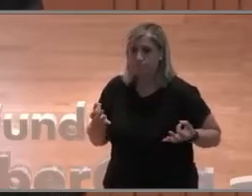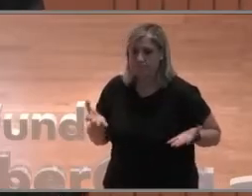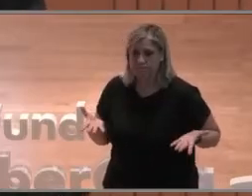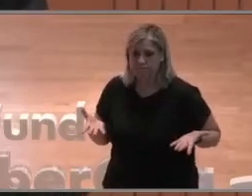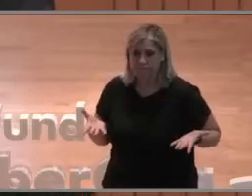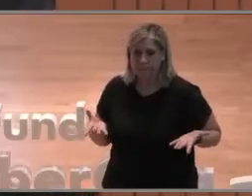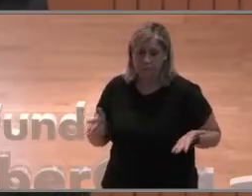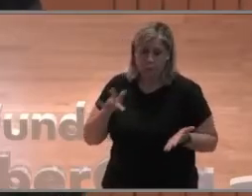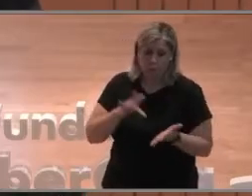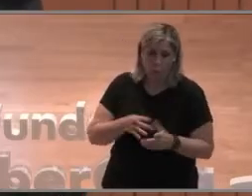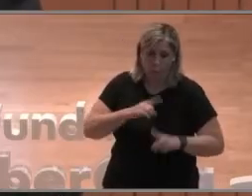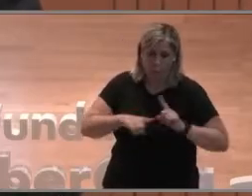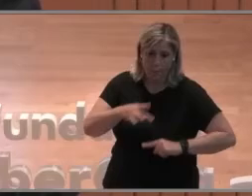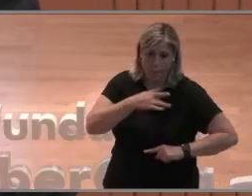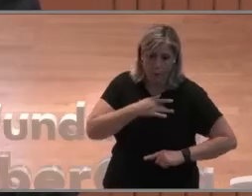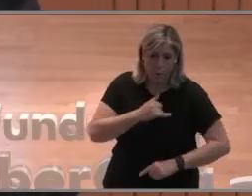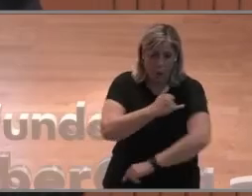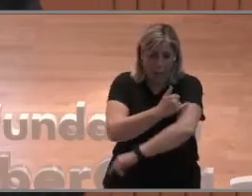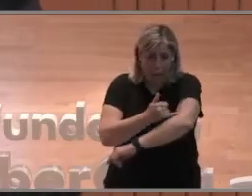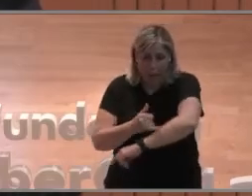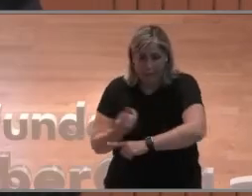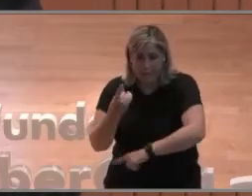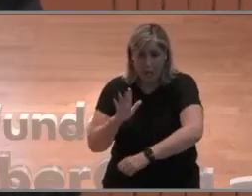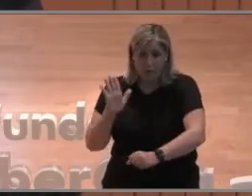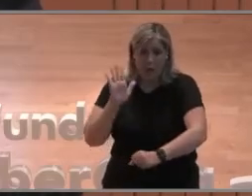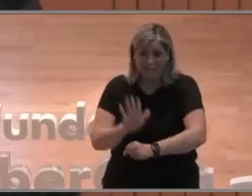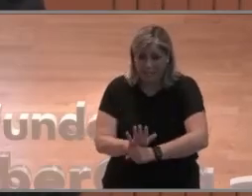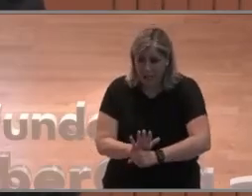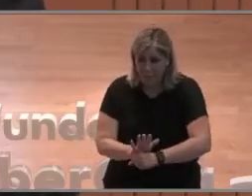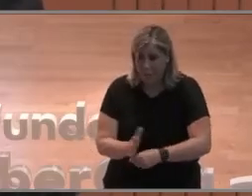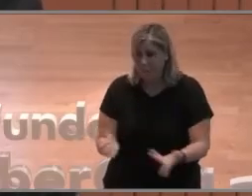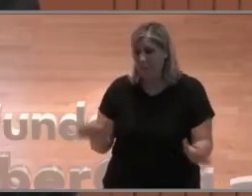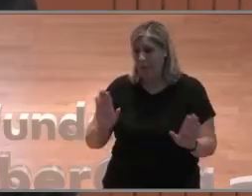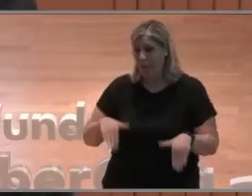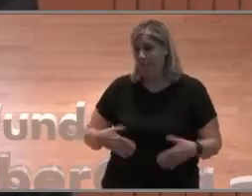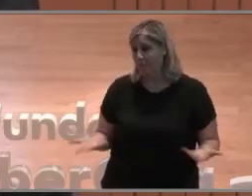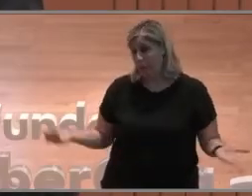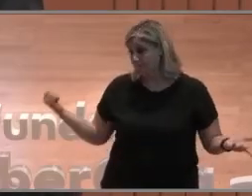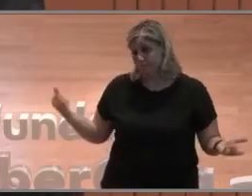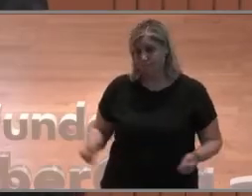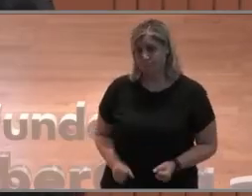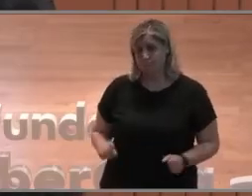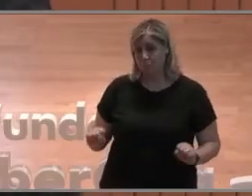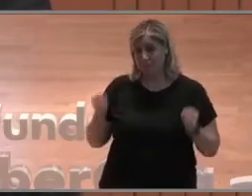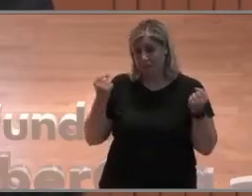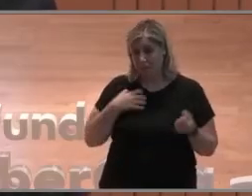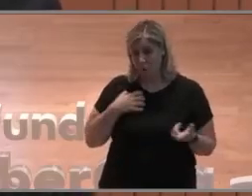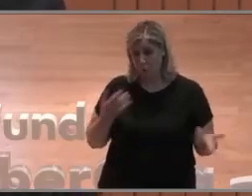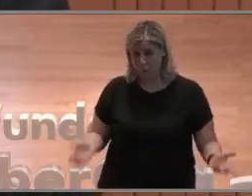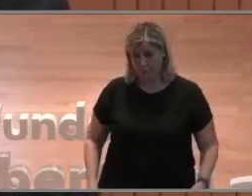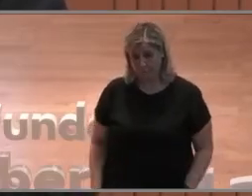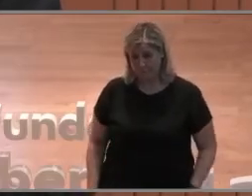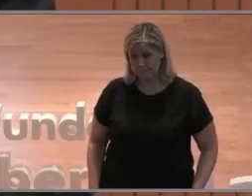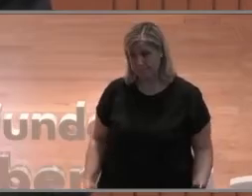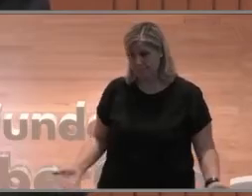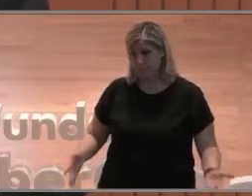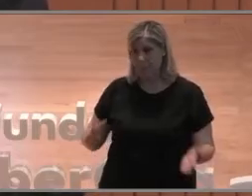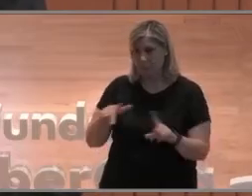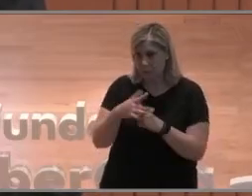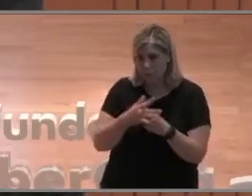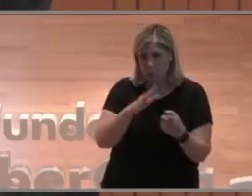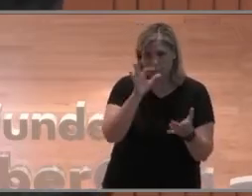insuficiencia cardíaca, alguna arteria se pudo taponar y tuvo ese problema. Fijaros la cascada de acontecimientos que